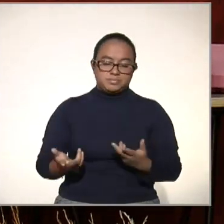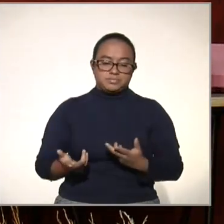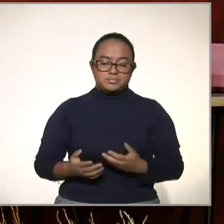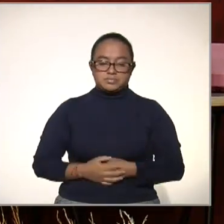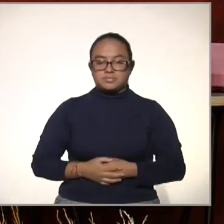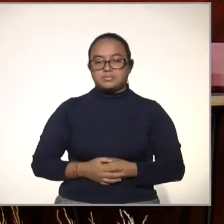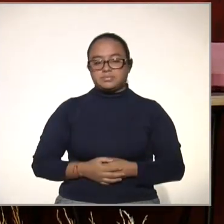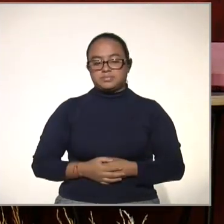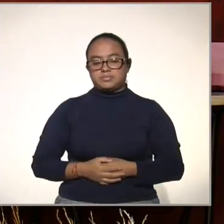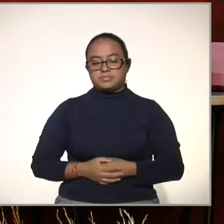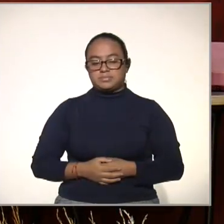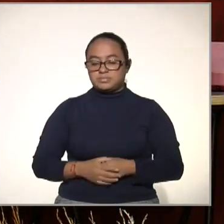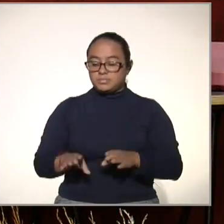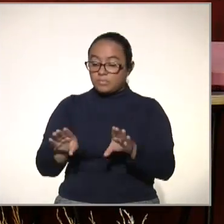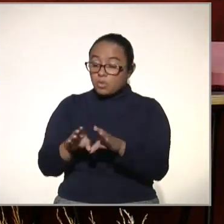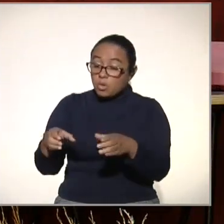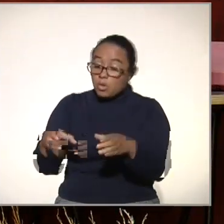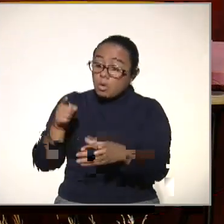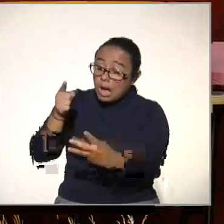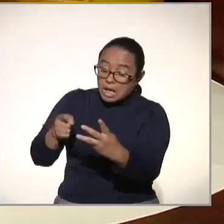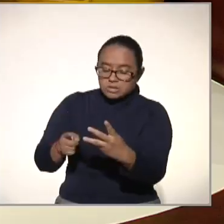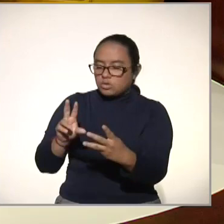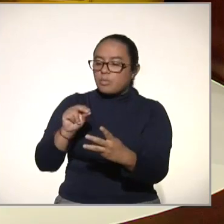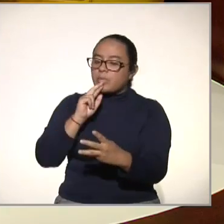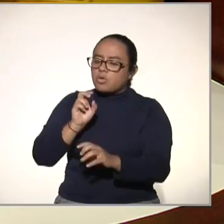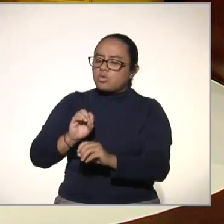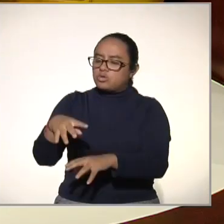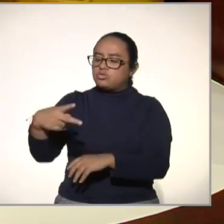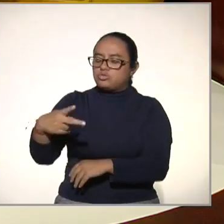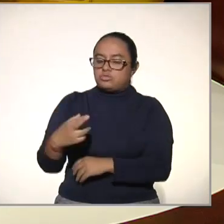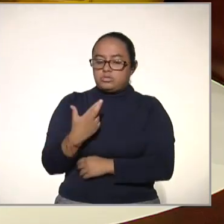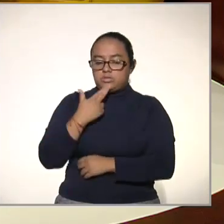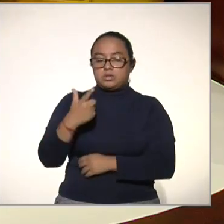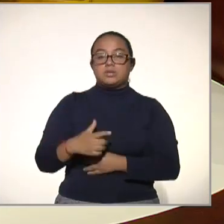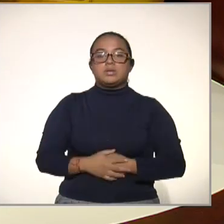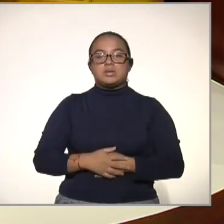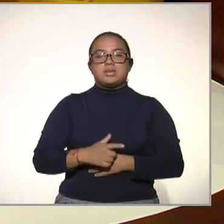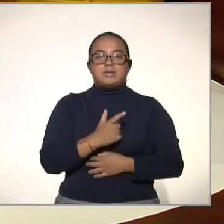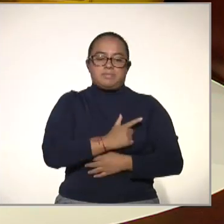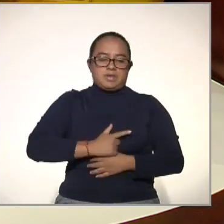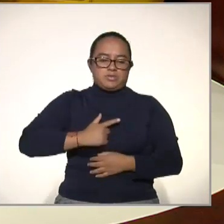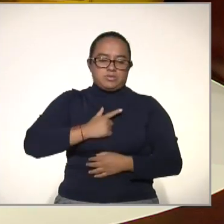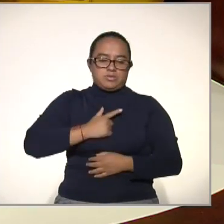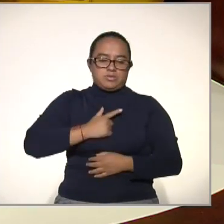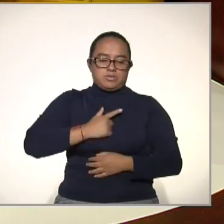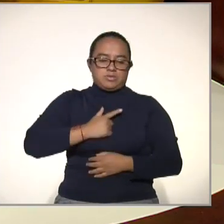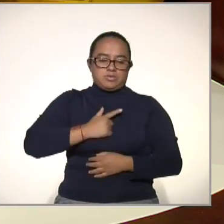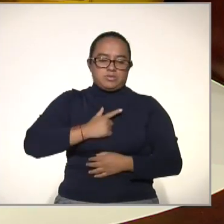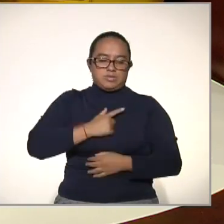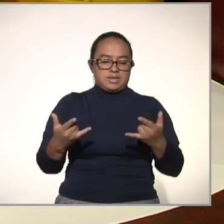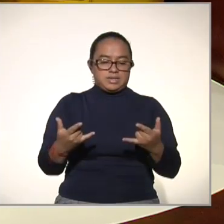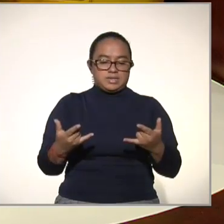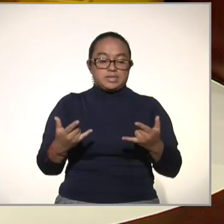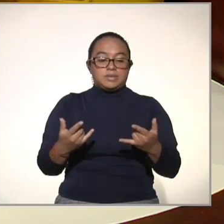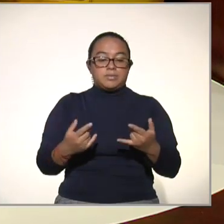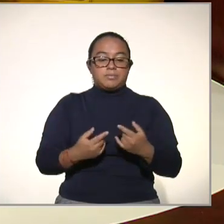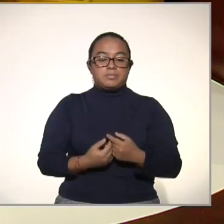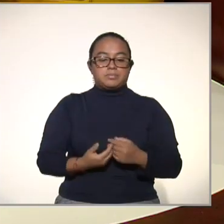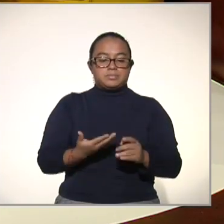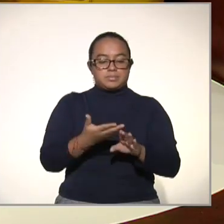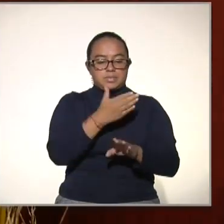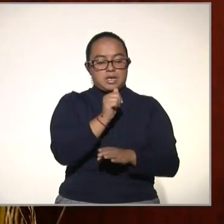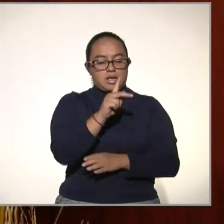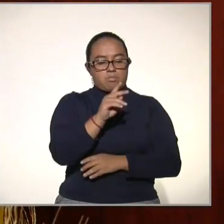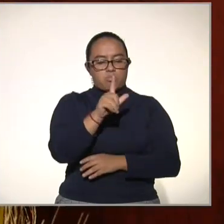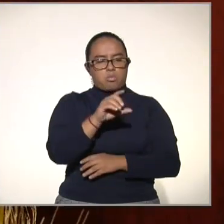si nos encasillamos. Muchas gracias, Linda. Bueno, a mí me gustan mucho los mitos. Y entonces resulta que en el templo de Apolo